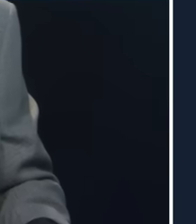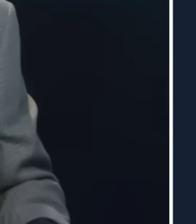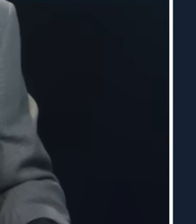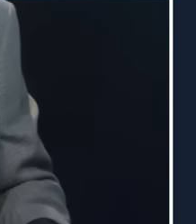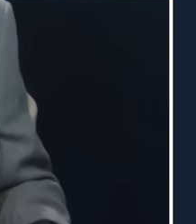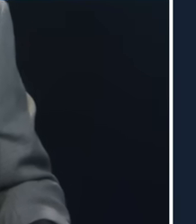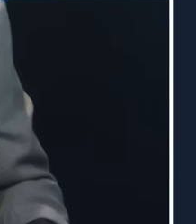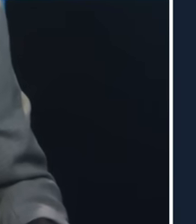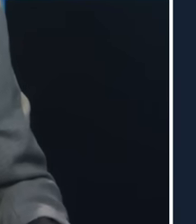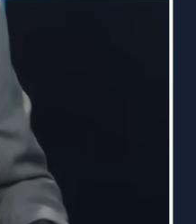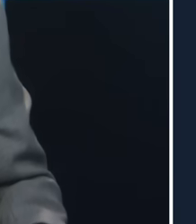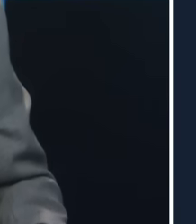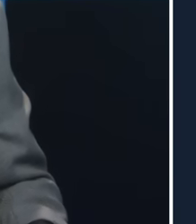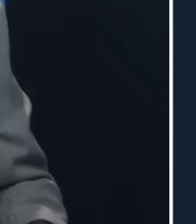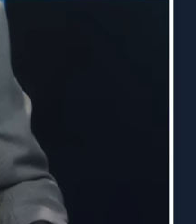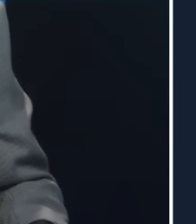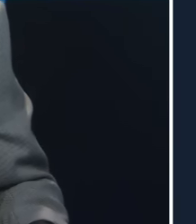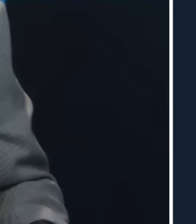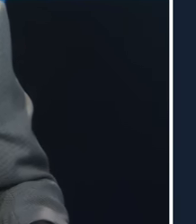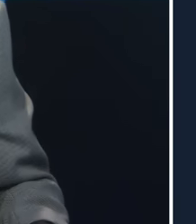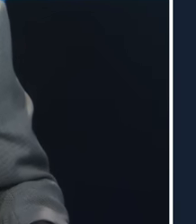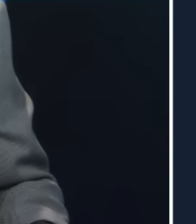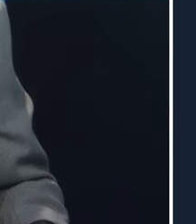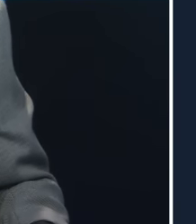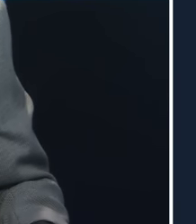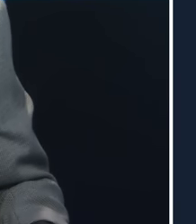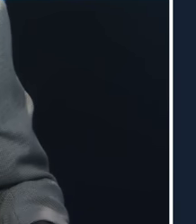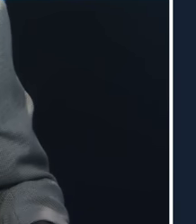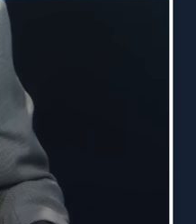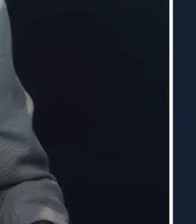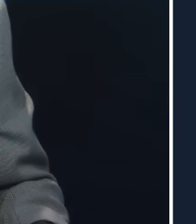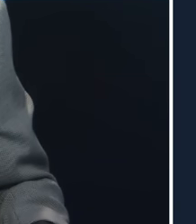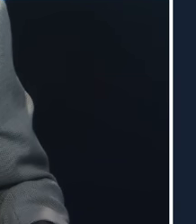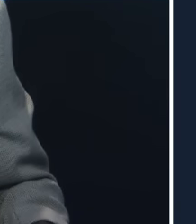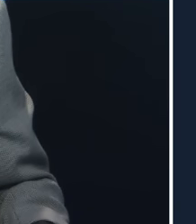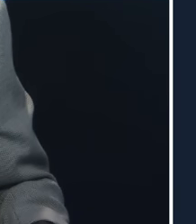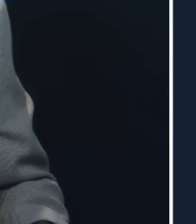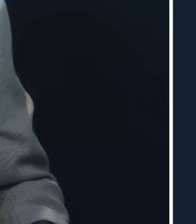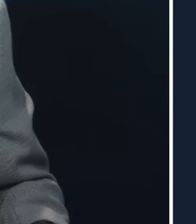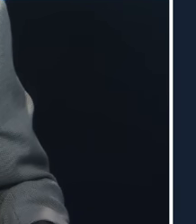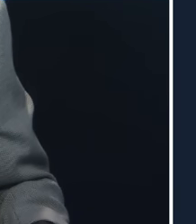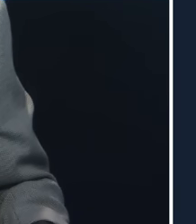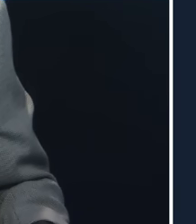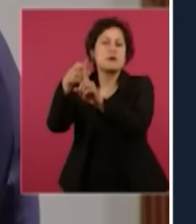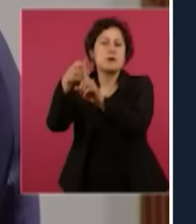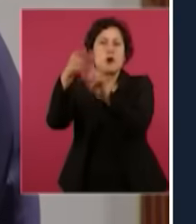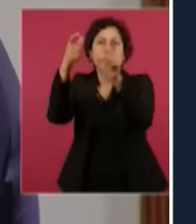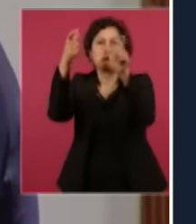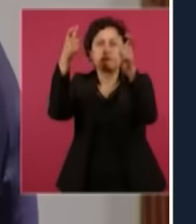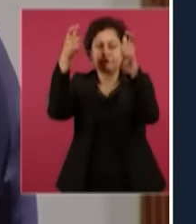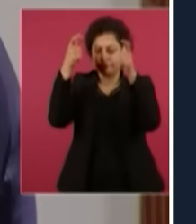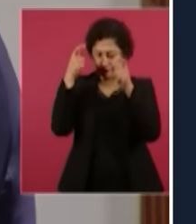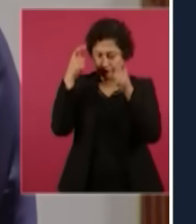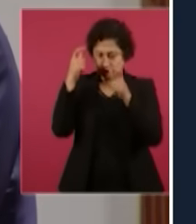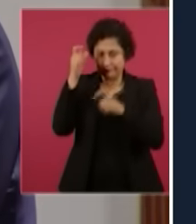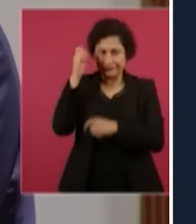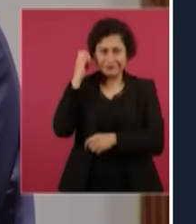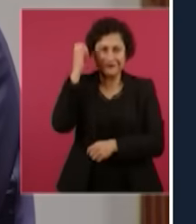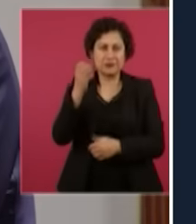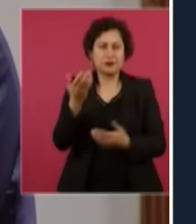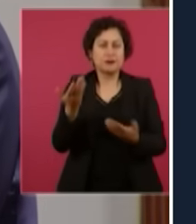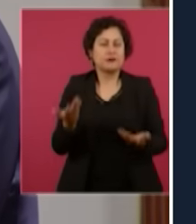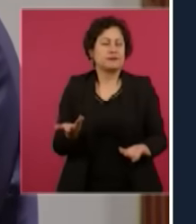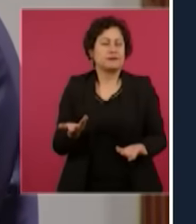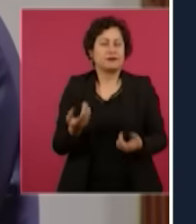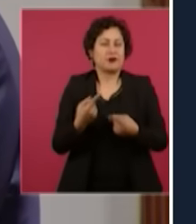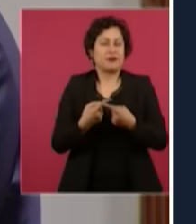quién le quiere engañar el señor presidente Exactamente eso que acabas tú tú que decir Eduardo a mí me parece fundamental porque a